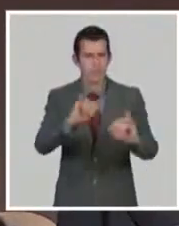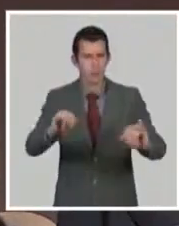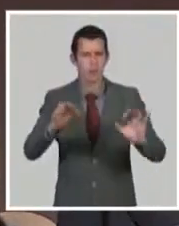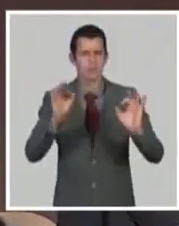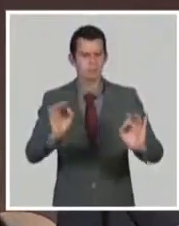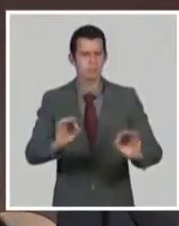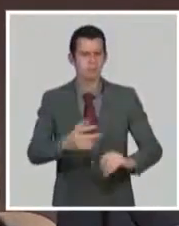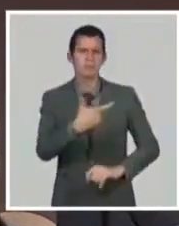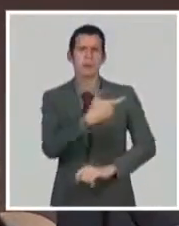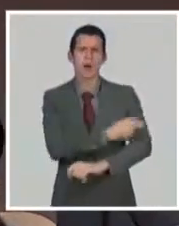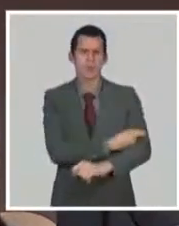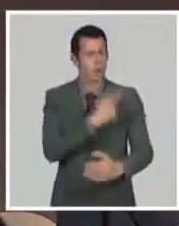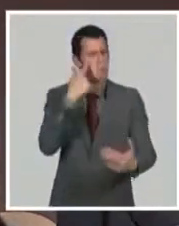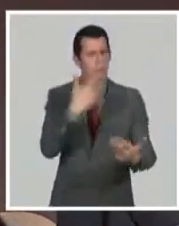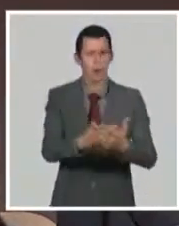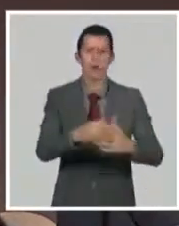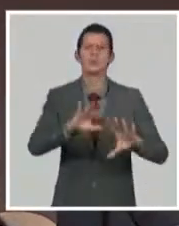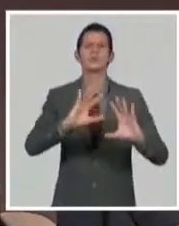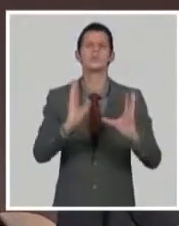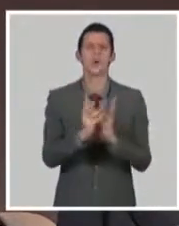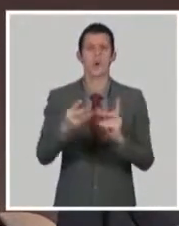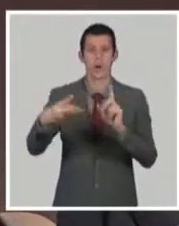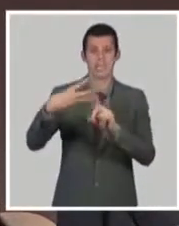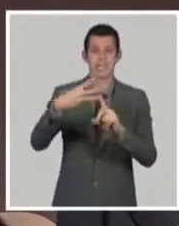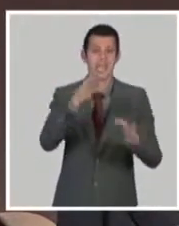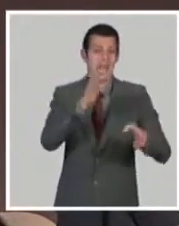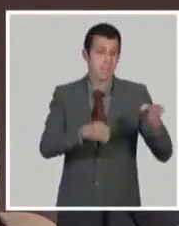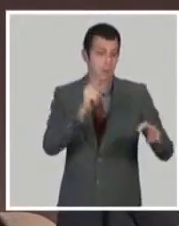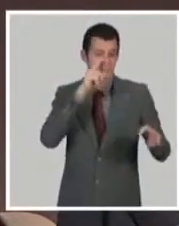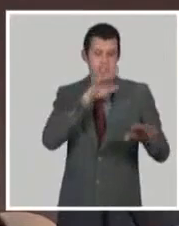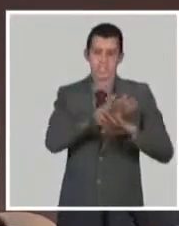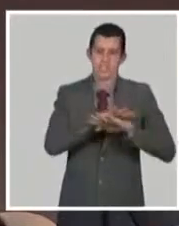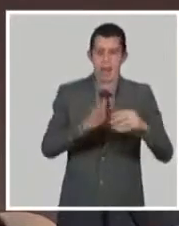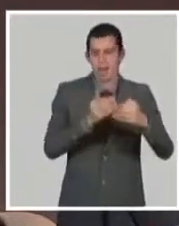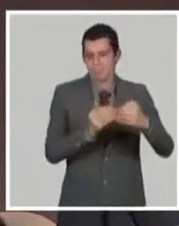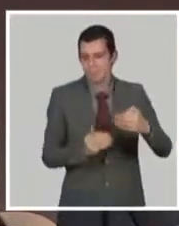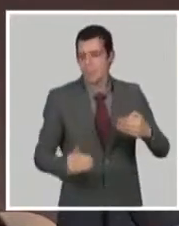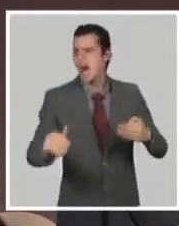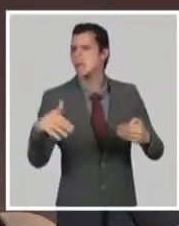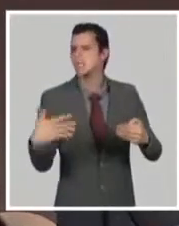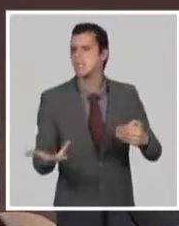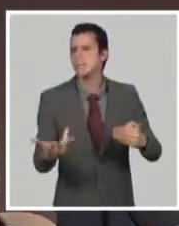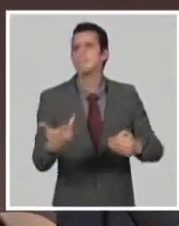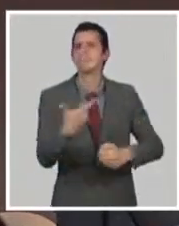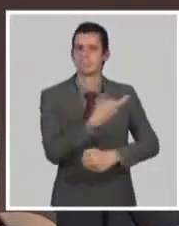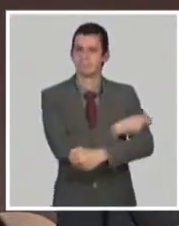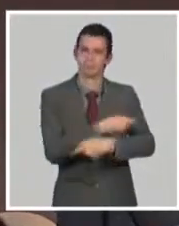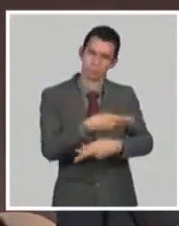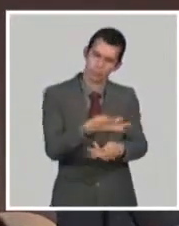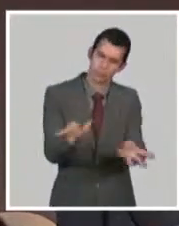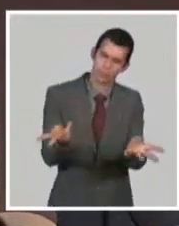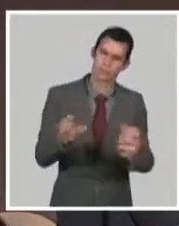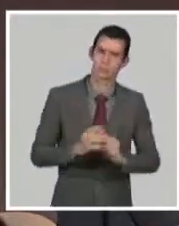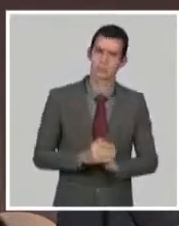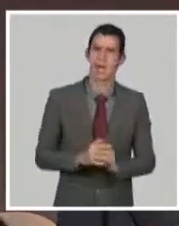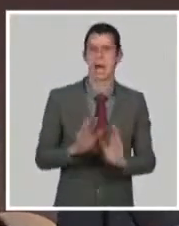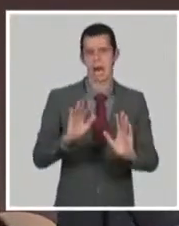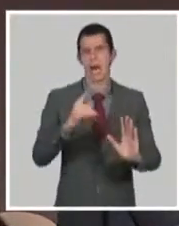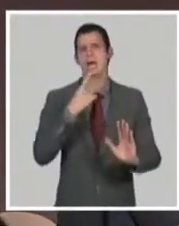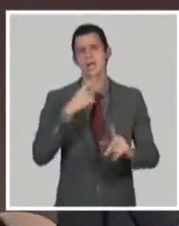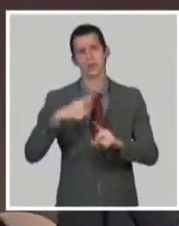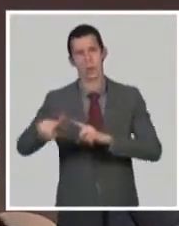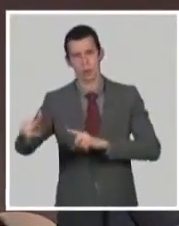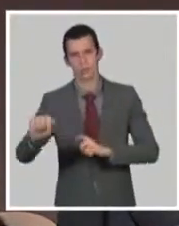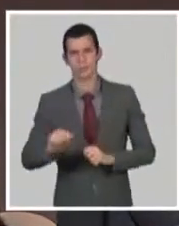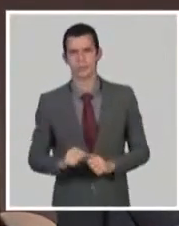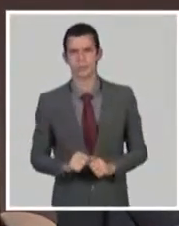a contribuir al desarrollo de nuestra economía, que es algo que nosotros necesitamos. En eso va a ayudar las vacunas, pero incluso